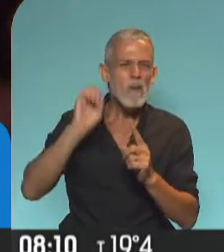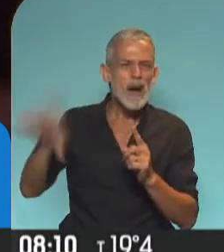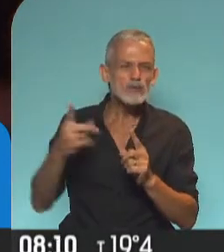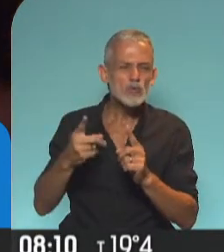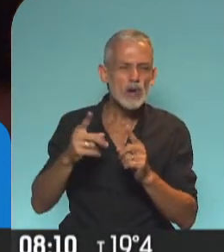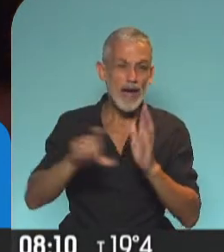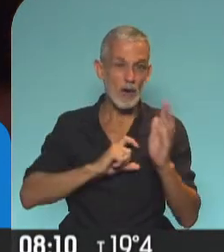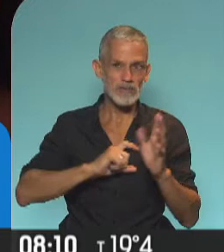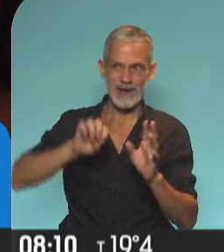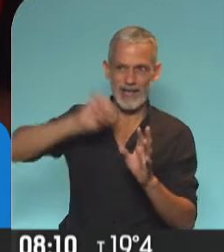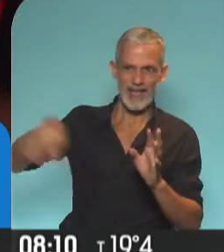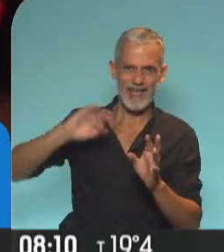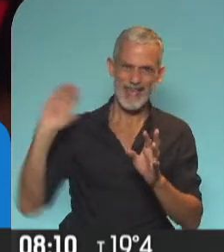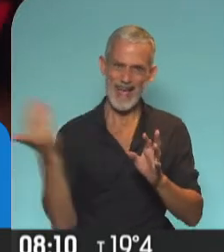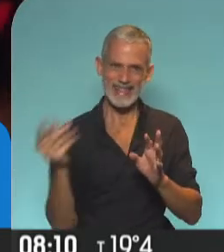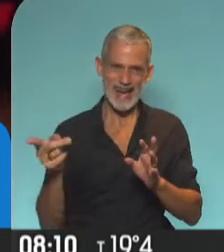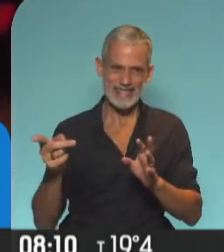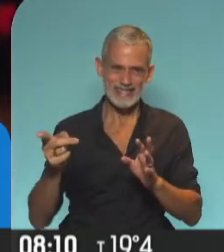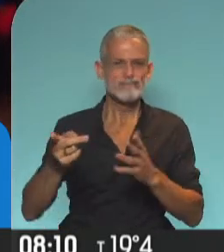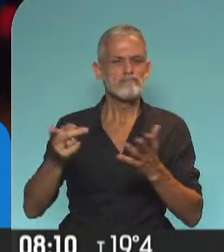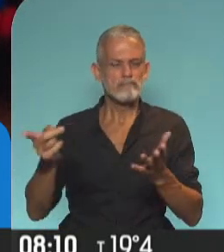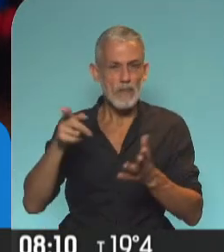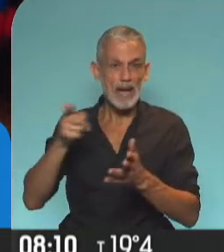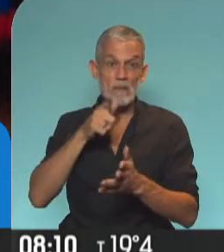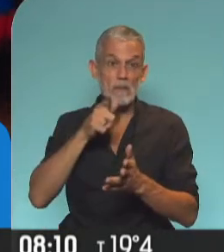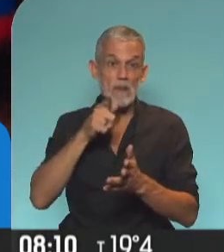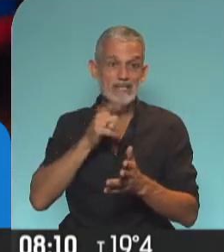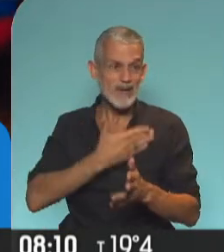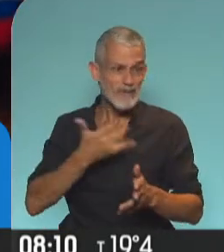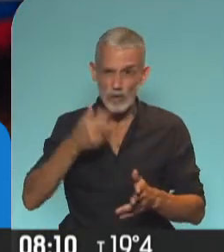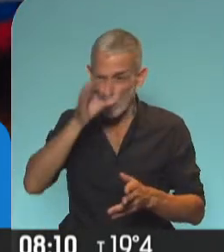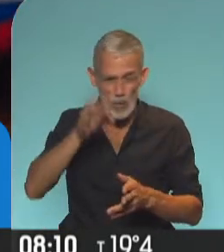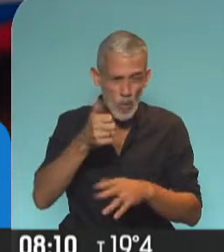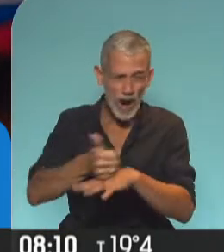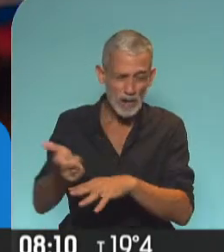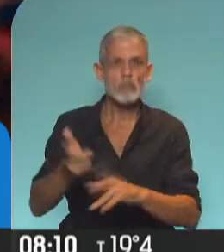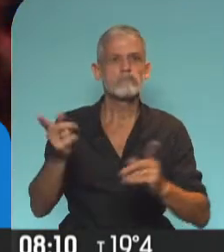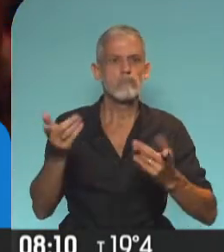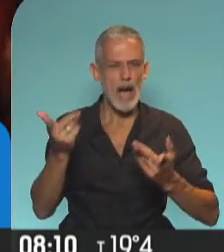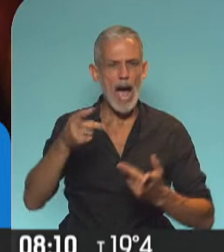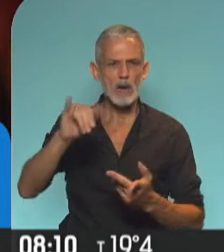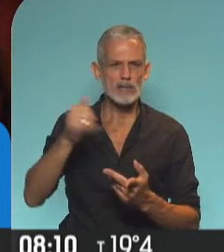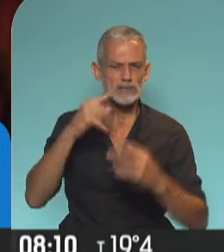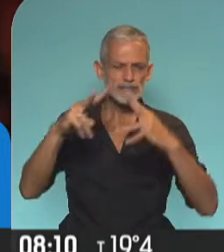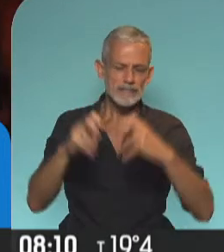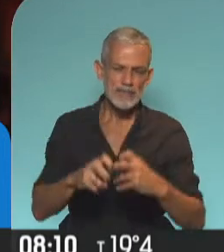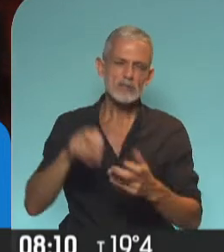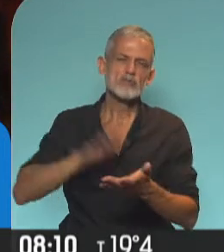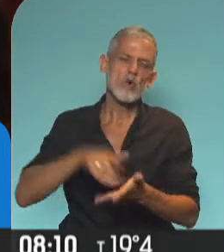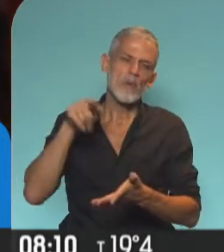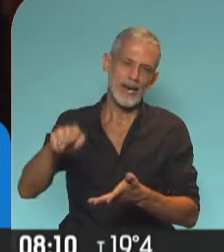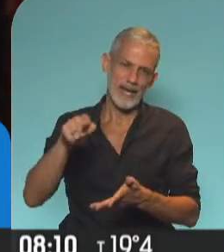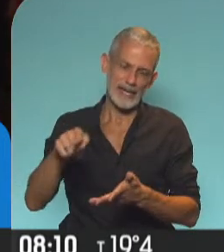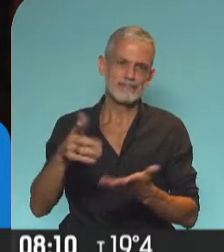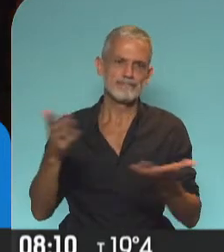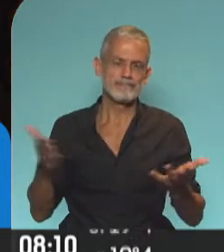una comisaría en la que supuestamente Facundo no había estado nunca. Bueno, ahora se va a hacer todo un peritaje respecto de eso